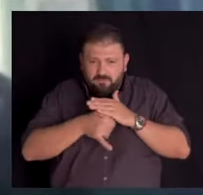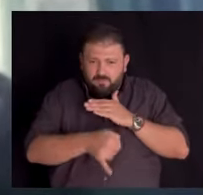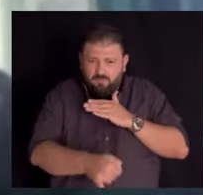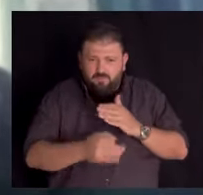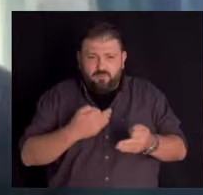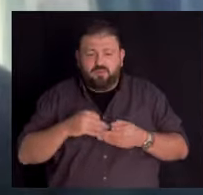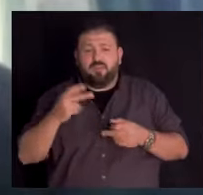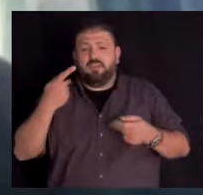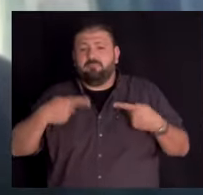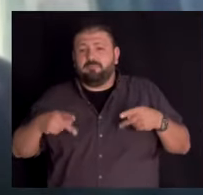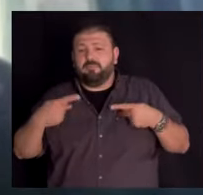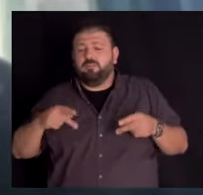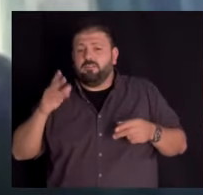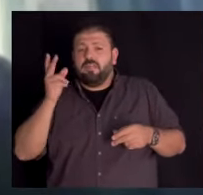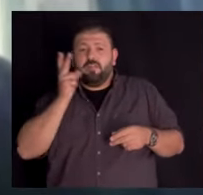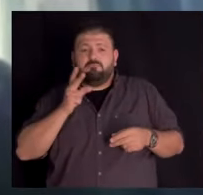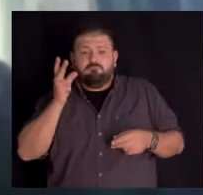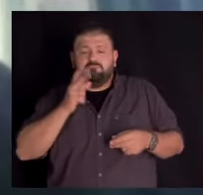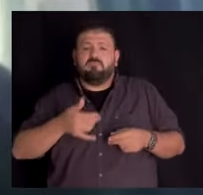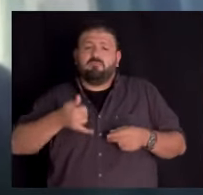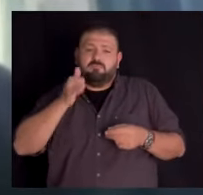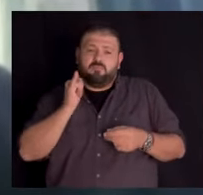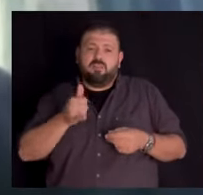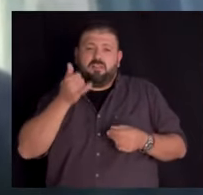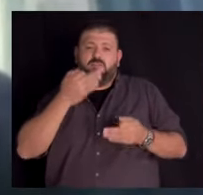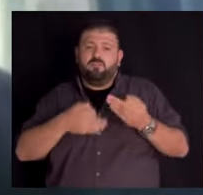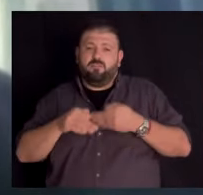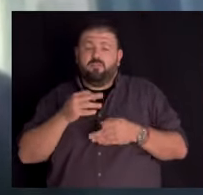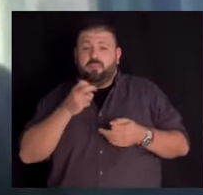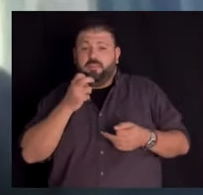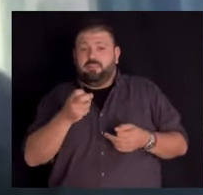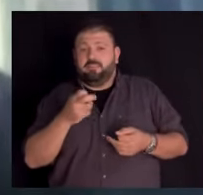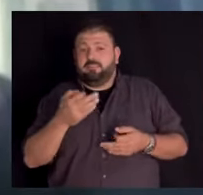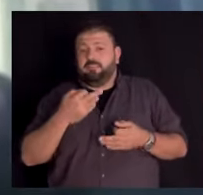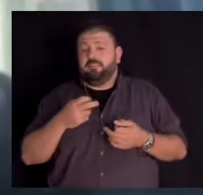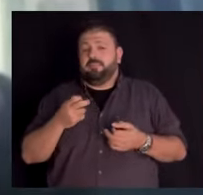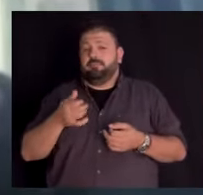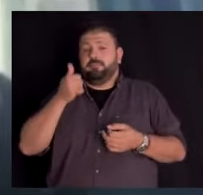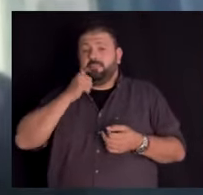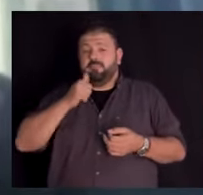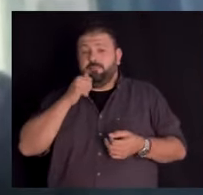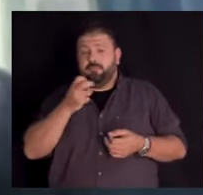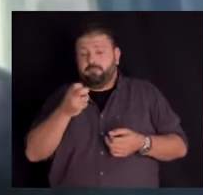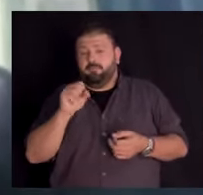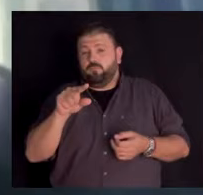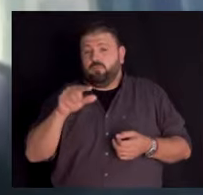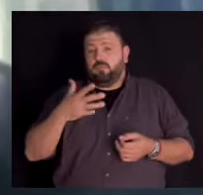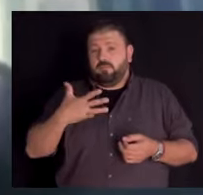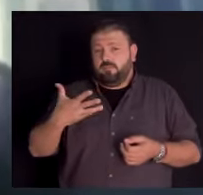consumir esta sustancia, este extracto, ¿sí?, que nosotros tenemos en el Ego Fruta,